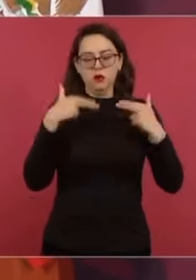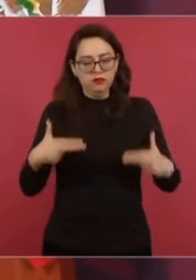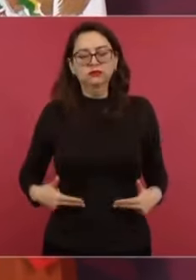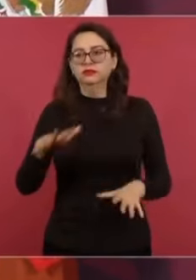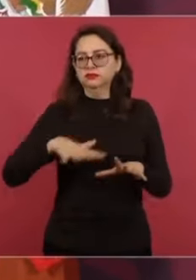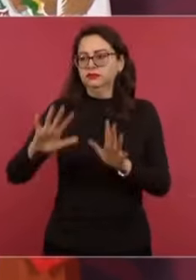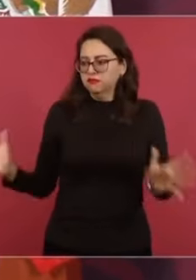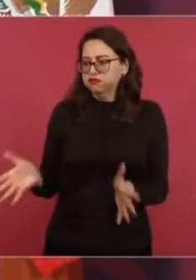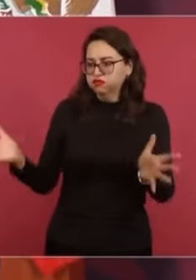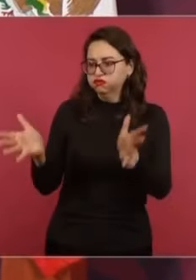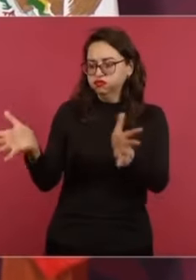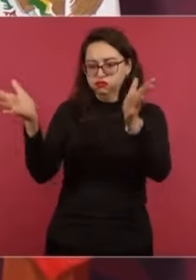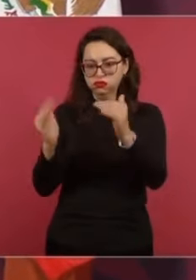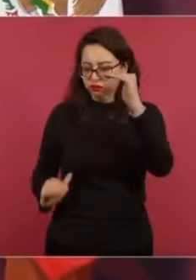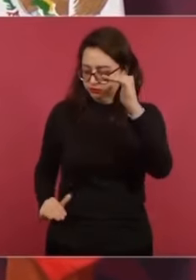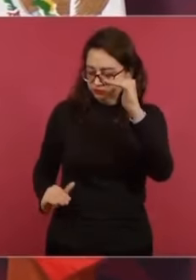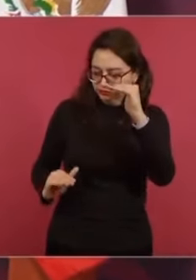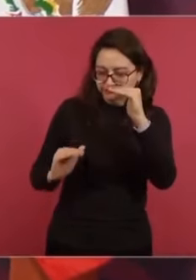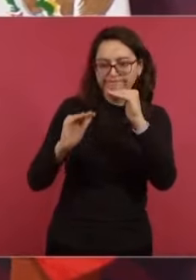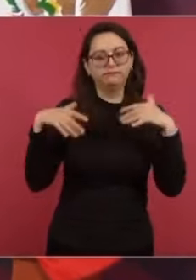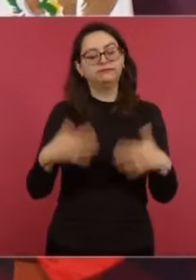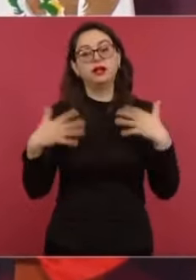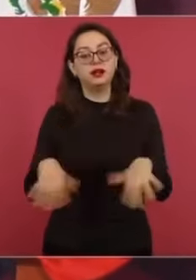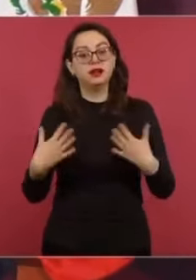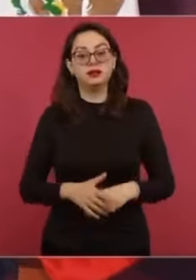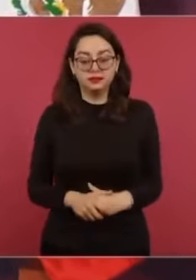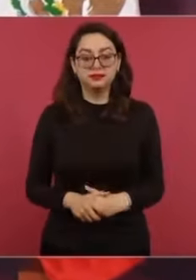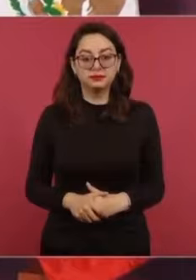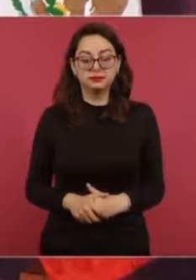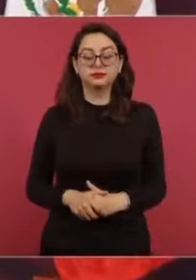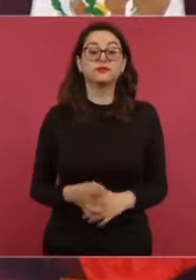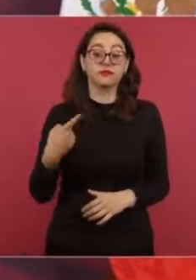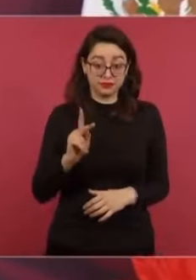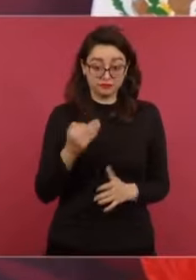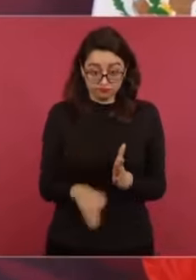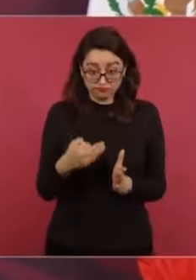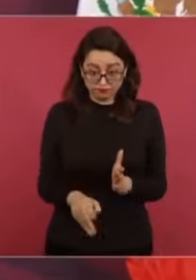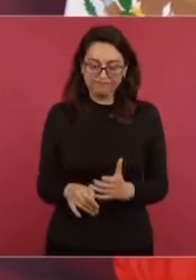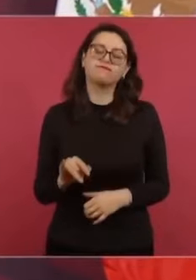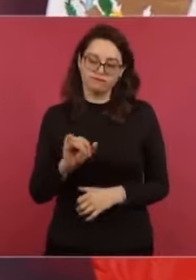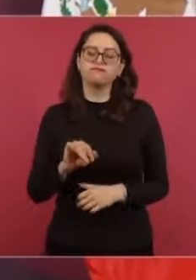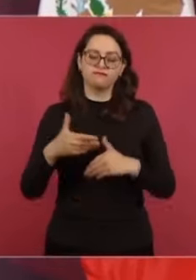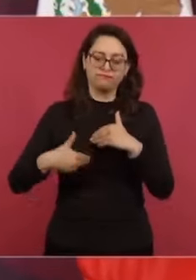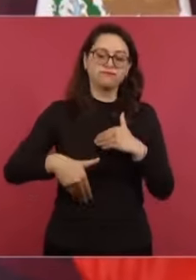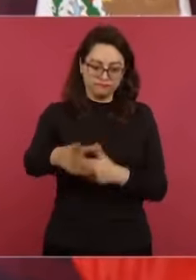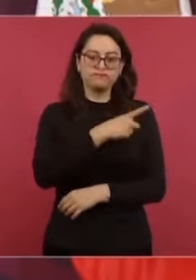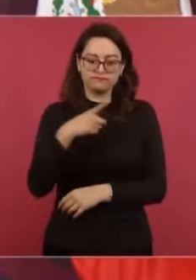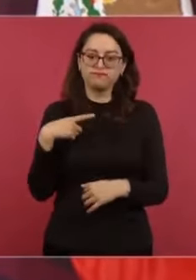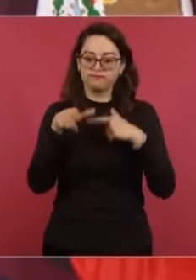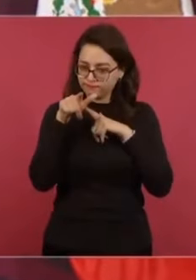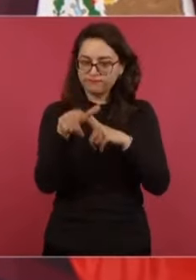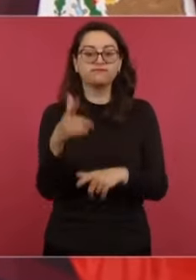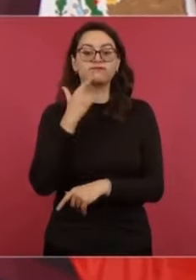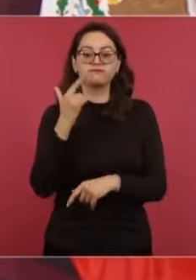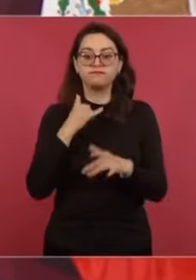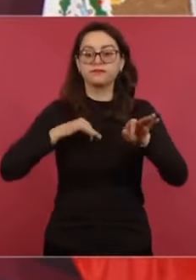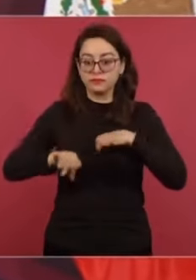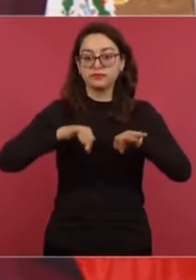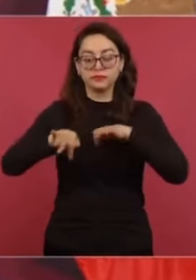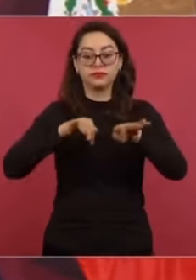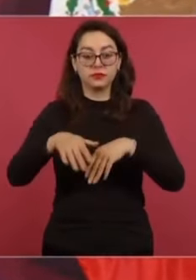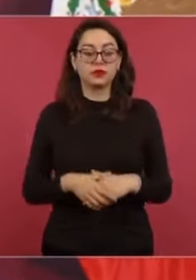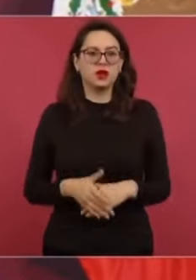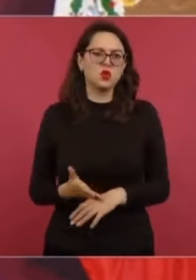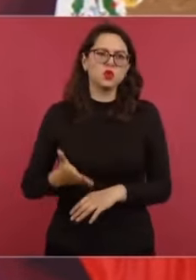embargo, tenemos que seguir avanzando, que se regrese a los tiempos de la